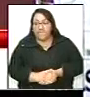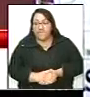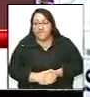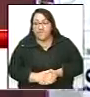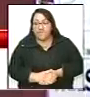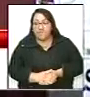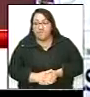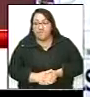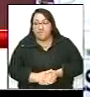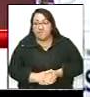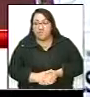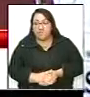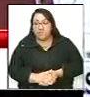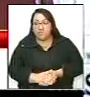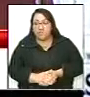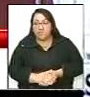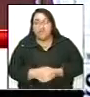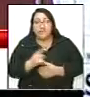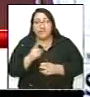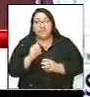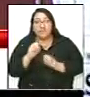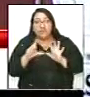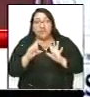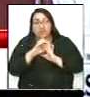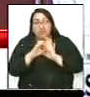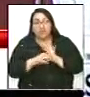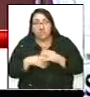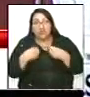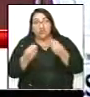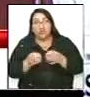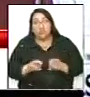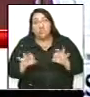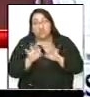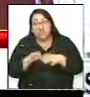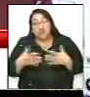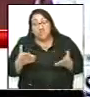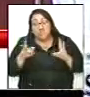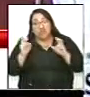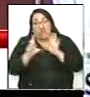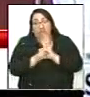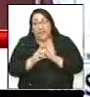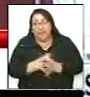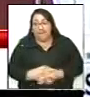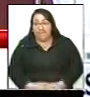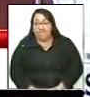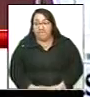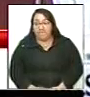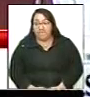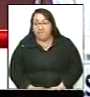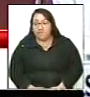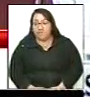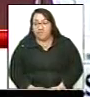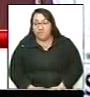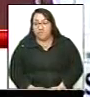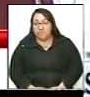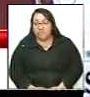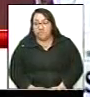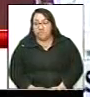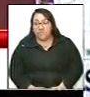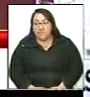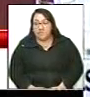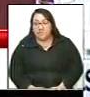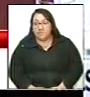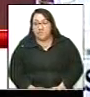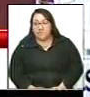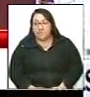presentación fue en base al 107 de la Constitución, que le da esa prerrogativa de la iniciativa legislativa al presidente. Pero también,